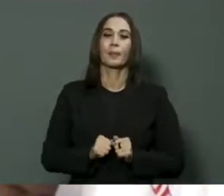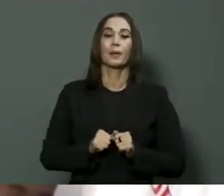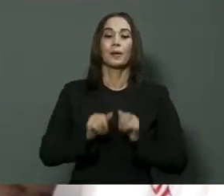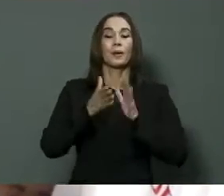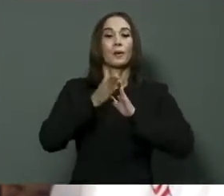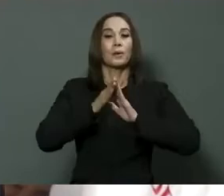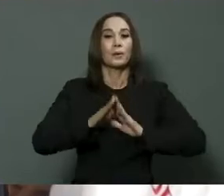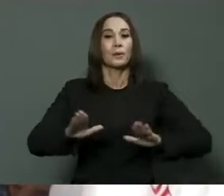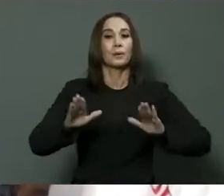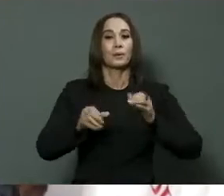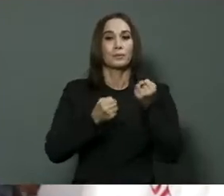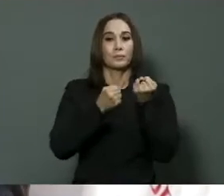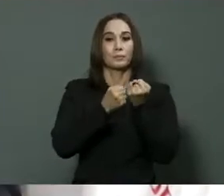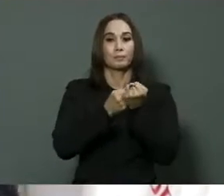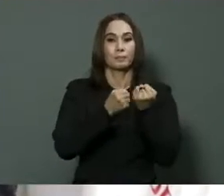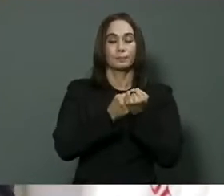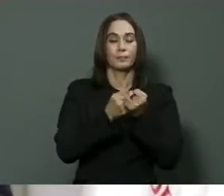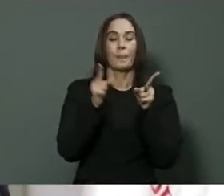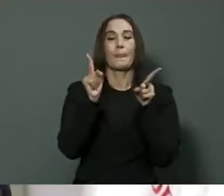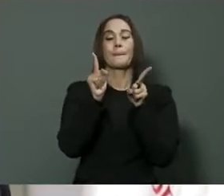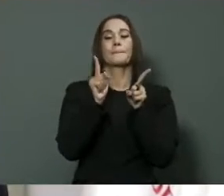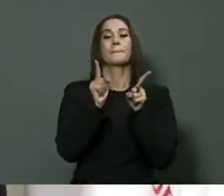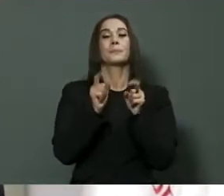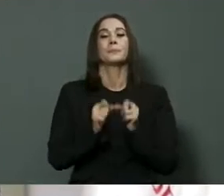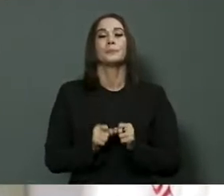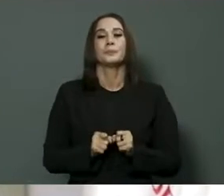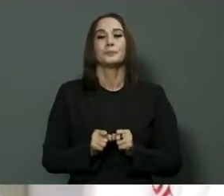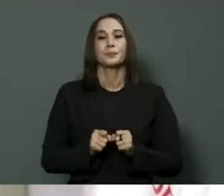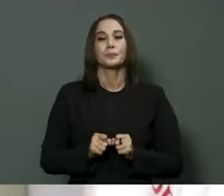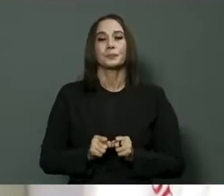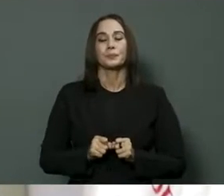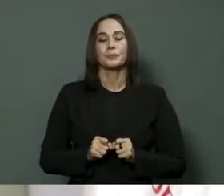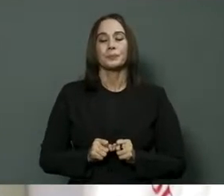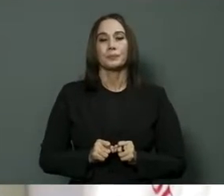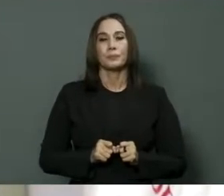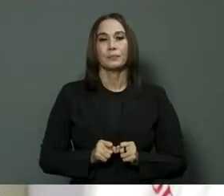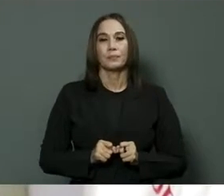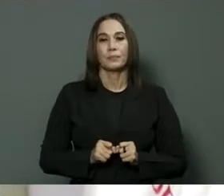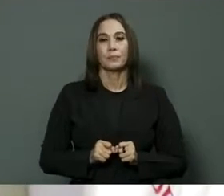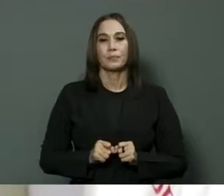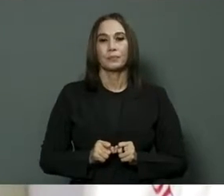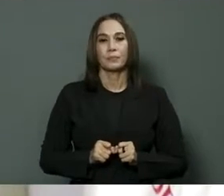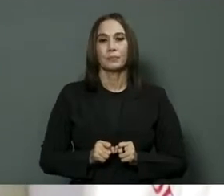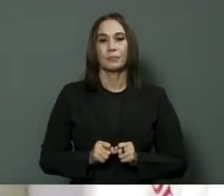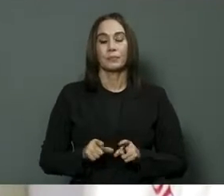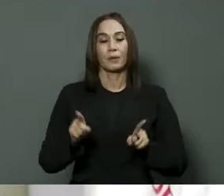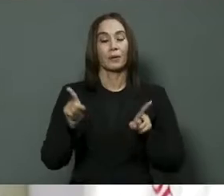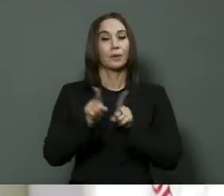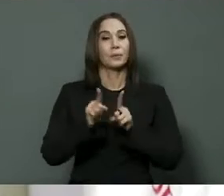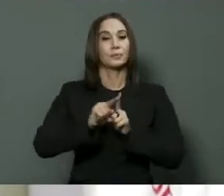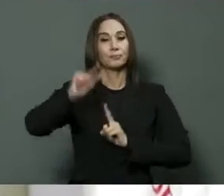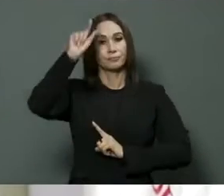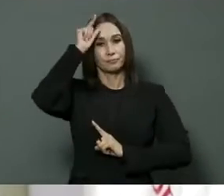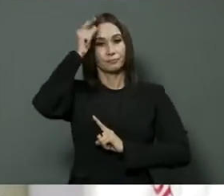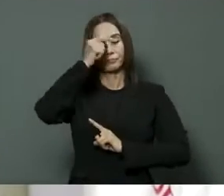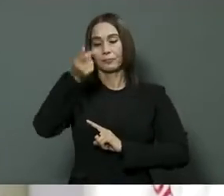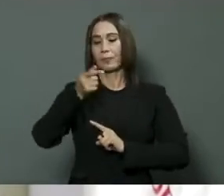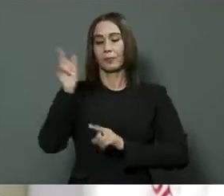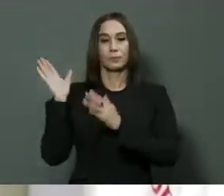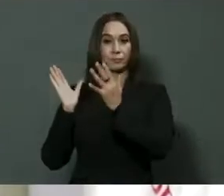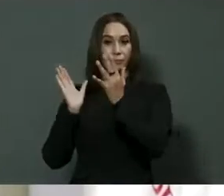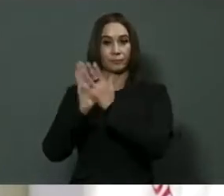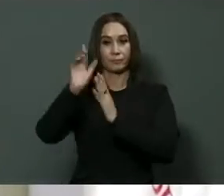solidaridad, sino que también aquellos que gobernaron y no enfrentaron con